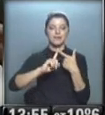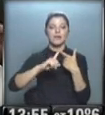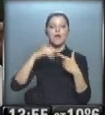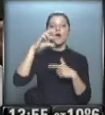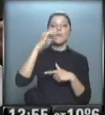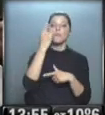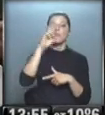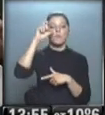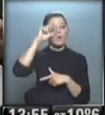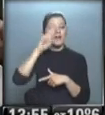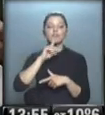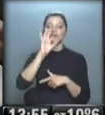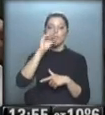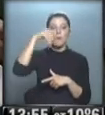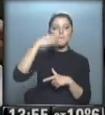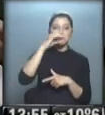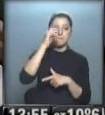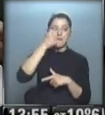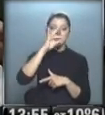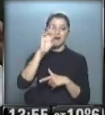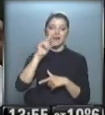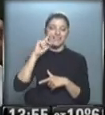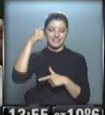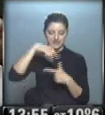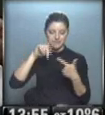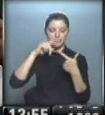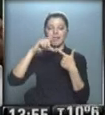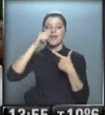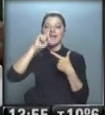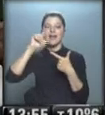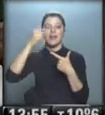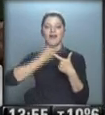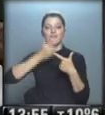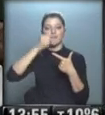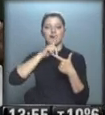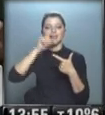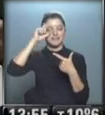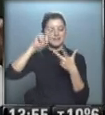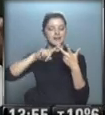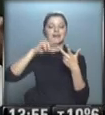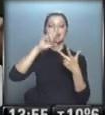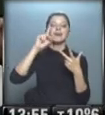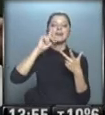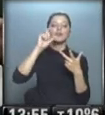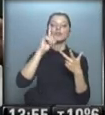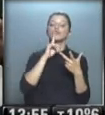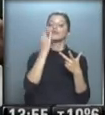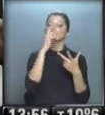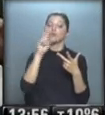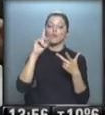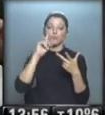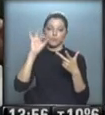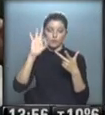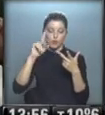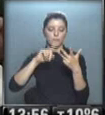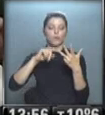madrin eh carafate rioturbio usuaya Y Gallegos el el